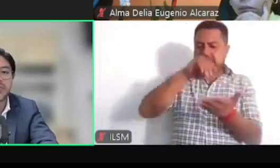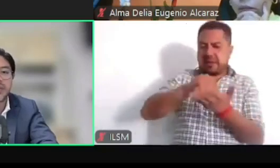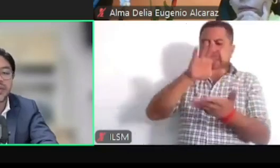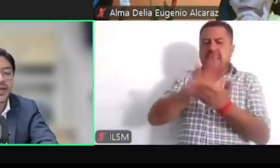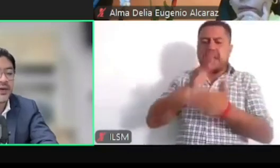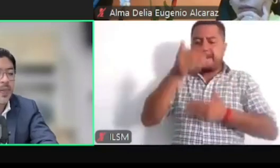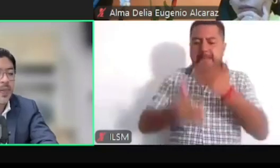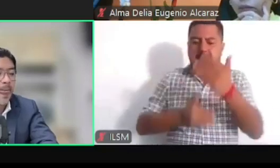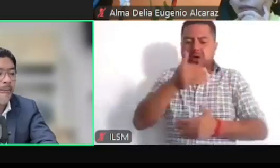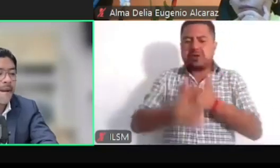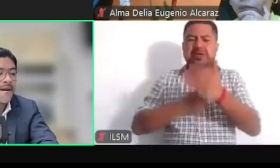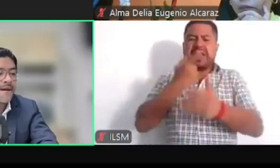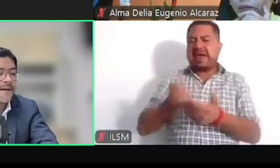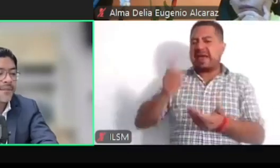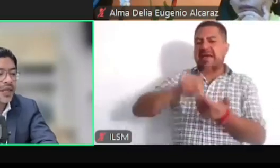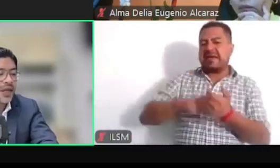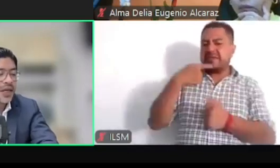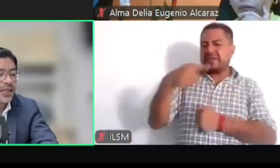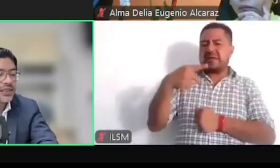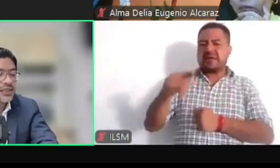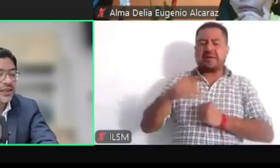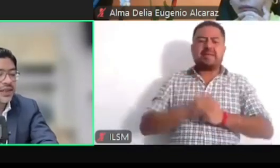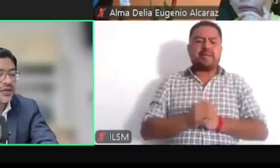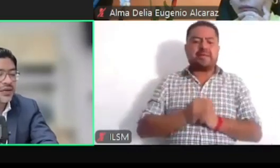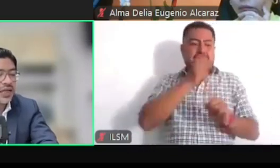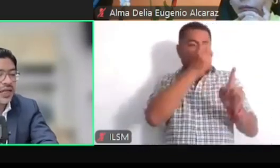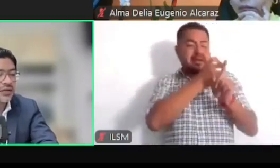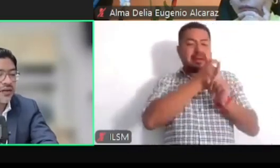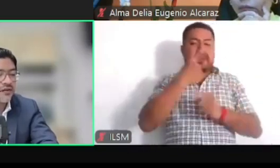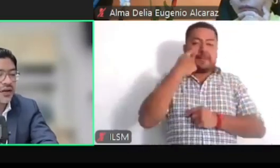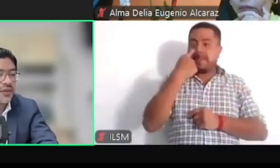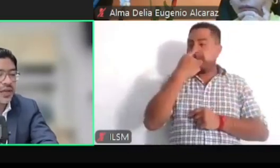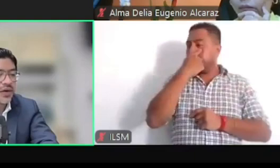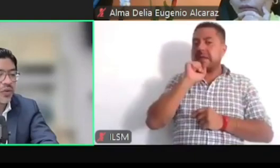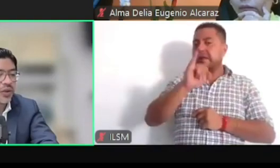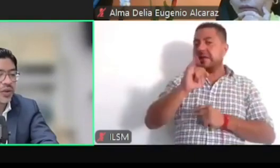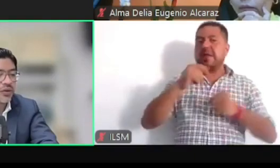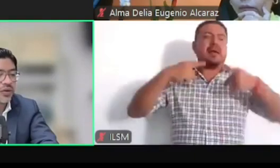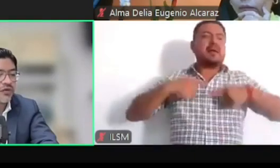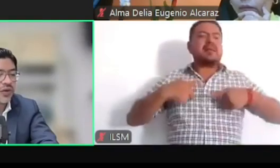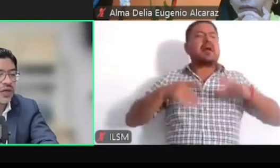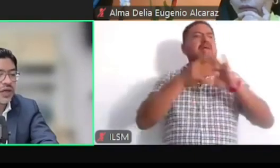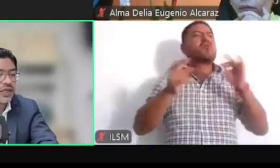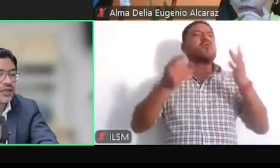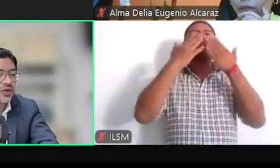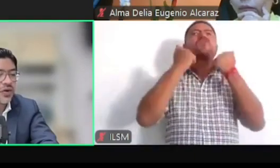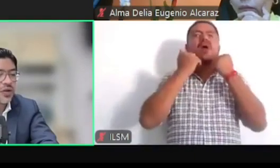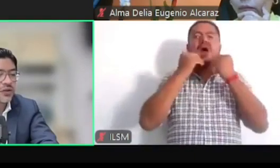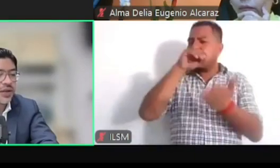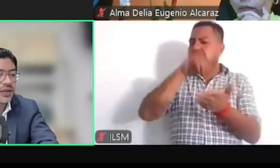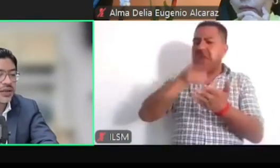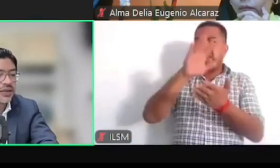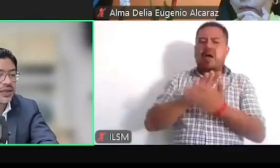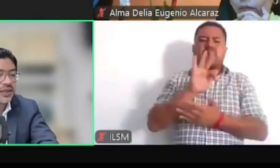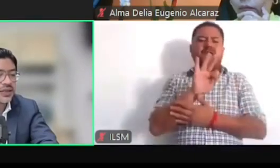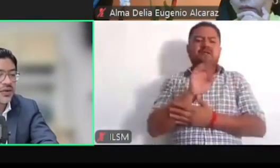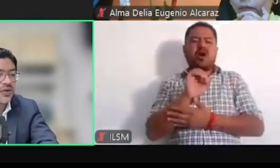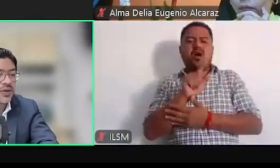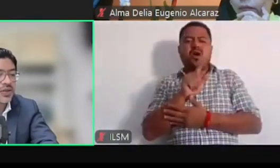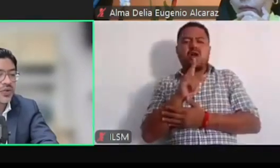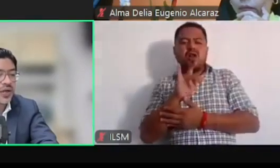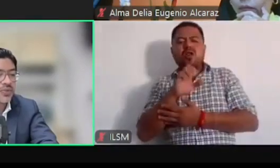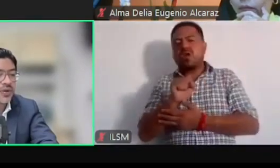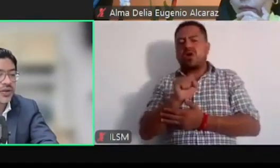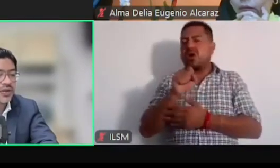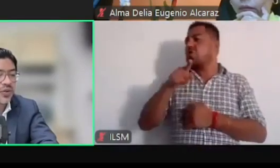proceso interno en ese en ese sentido si el actor afirma que no cuenta con el folio de registro como aspirante sin que sea